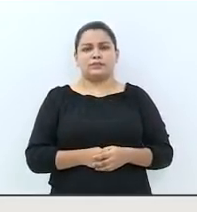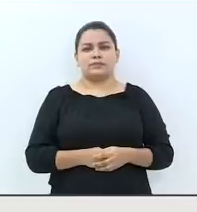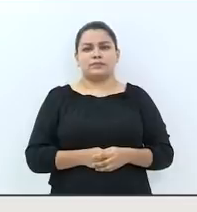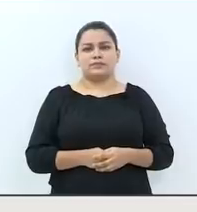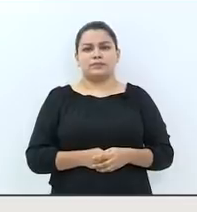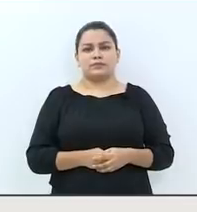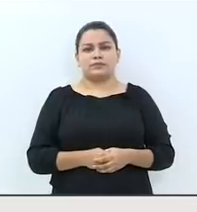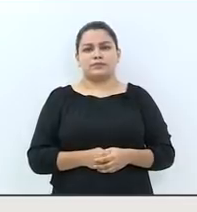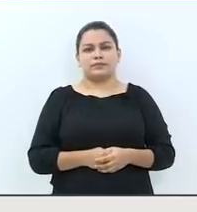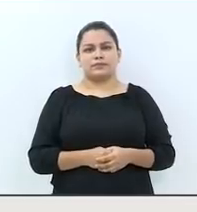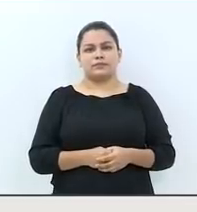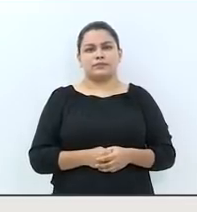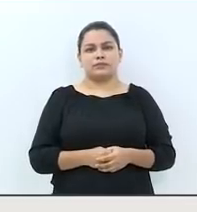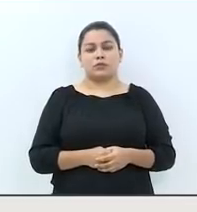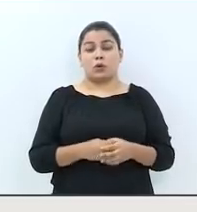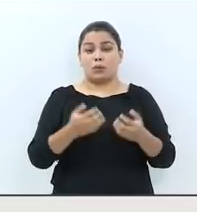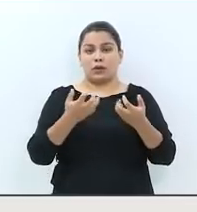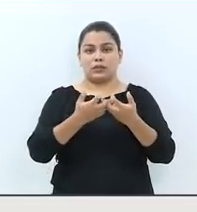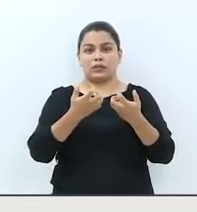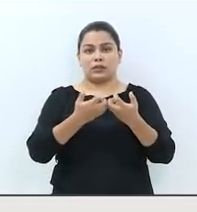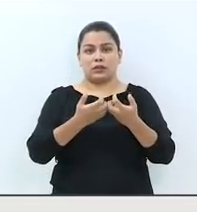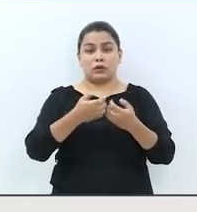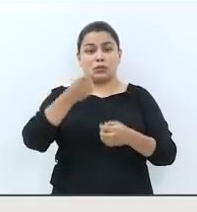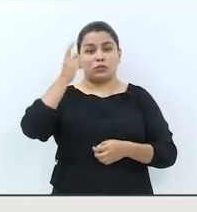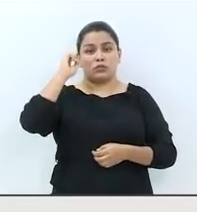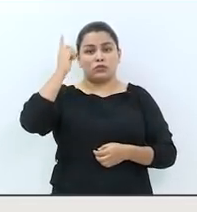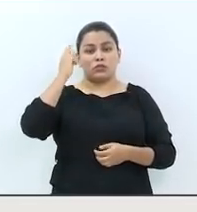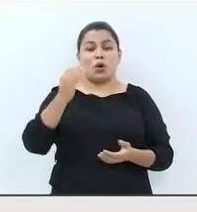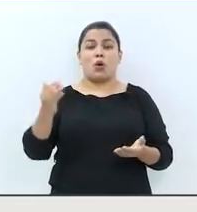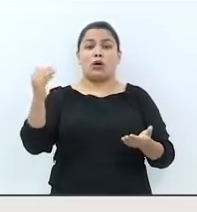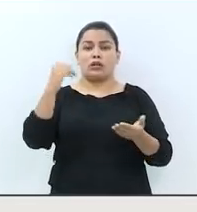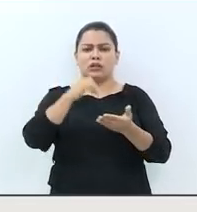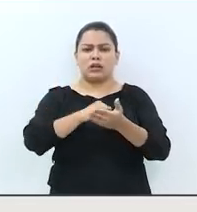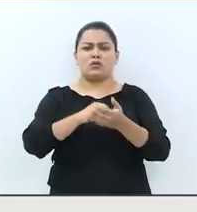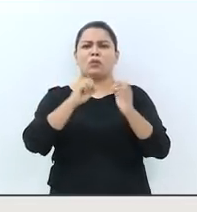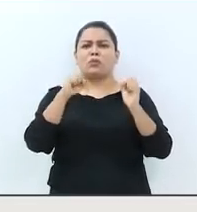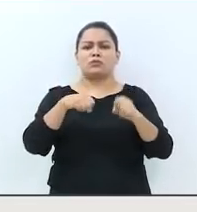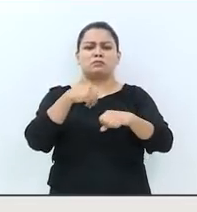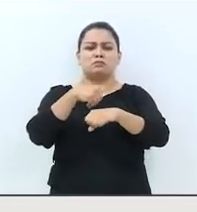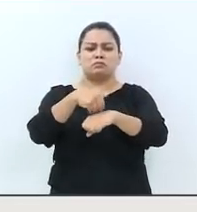micrófono, compañeras y compañeros docentes, nuevamente el chat está